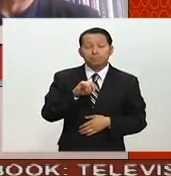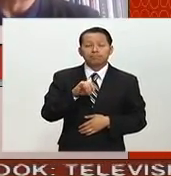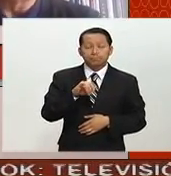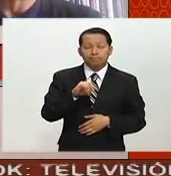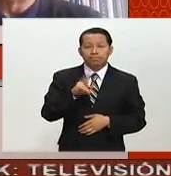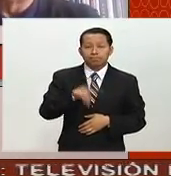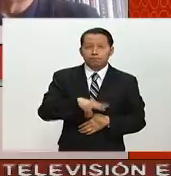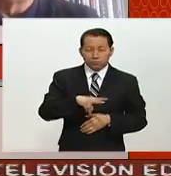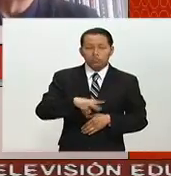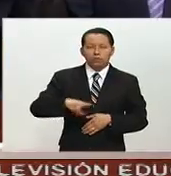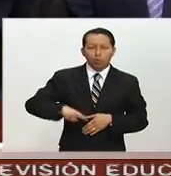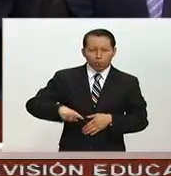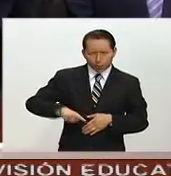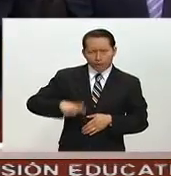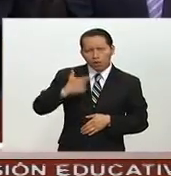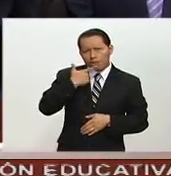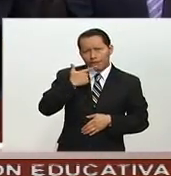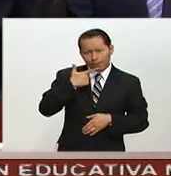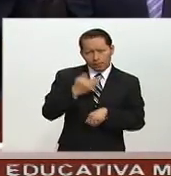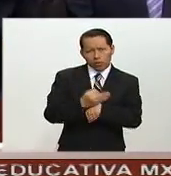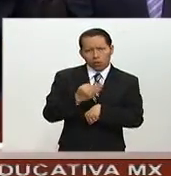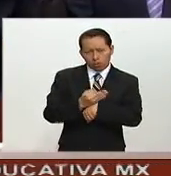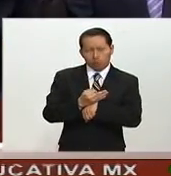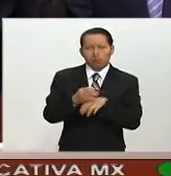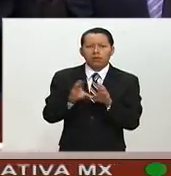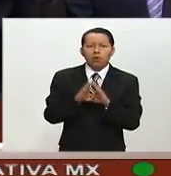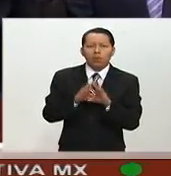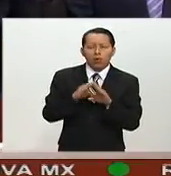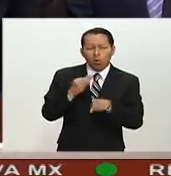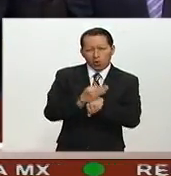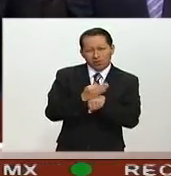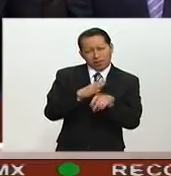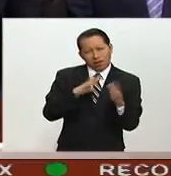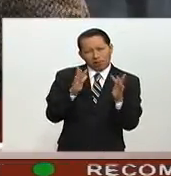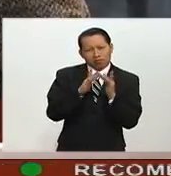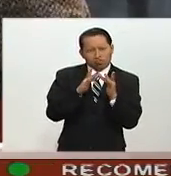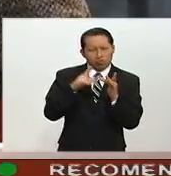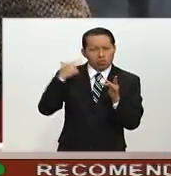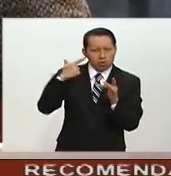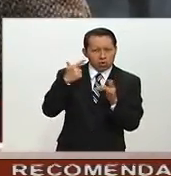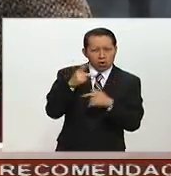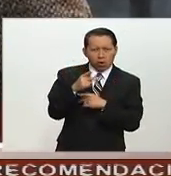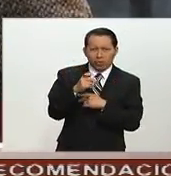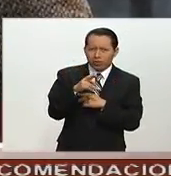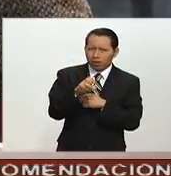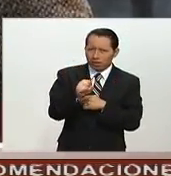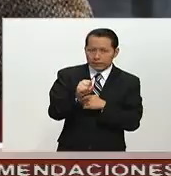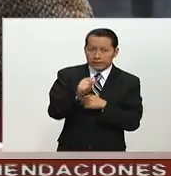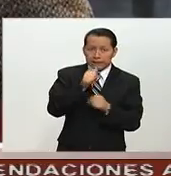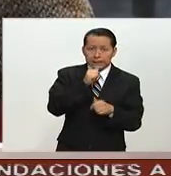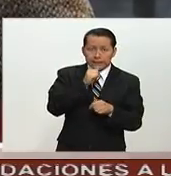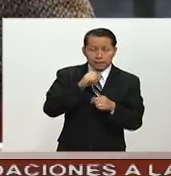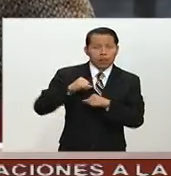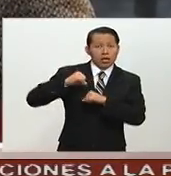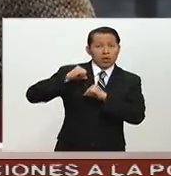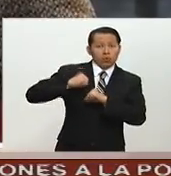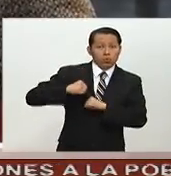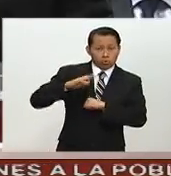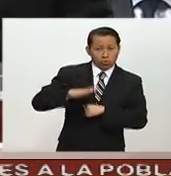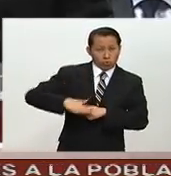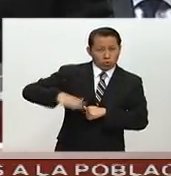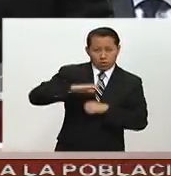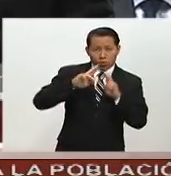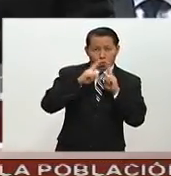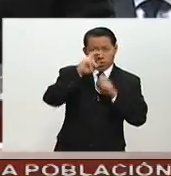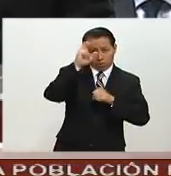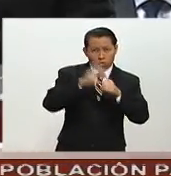gobierno británico, hasta este momento que estamos haciendo este enlace desde Londres, no ha notificado a las autoridades del gobierno de la Unión